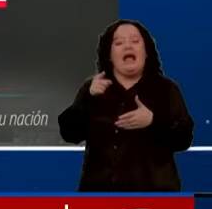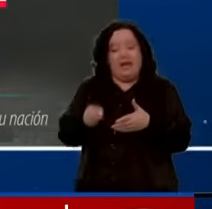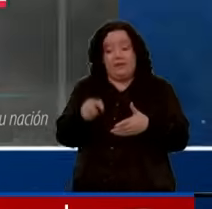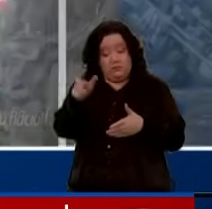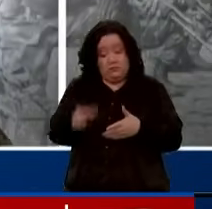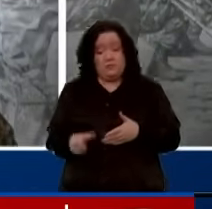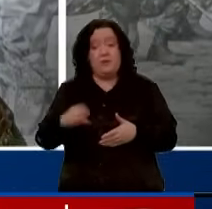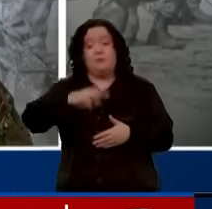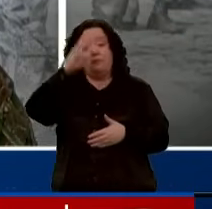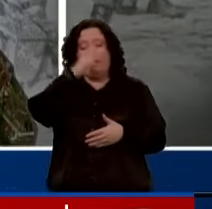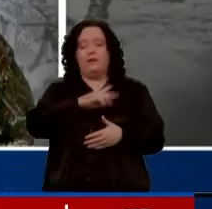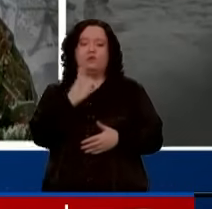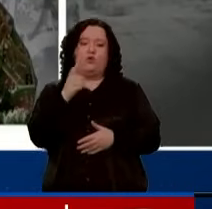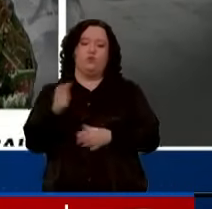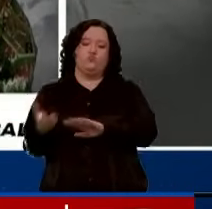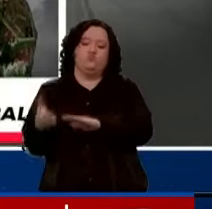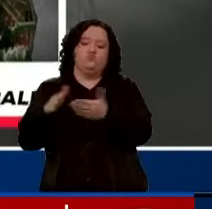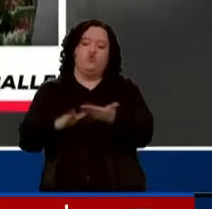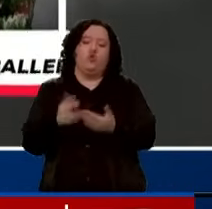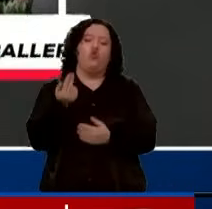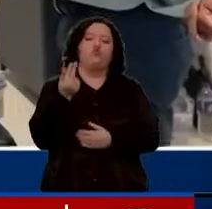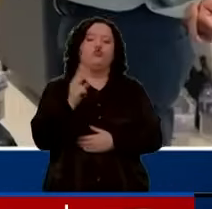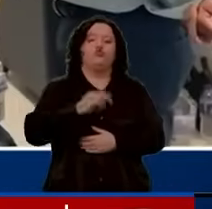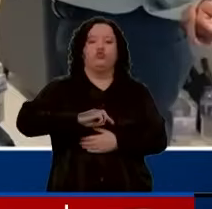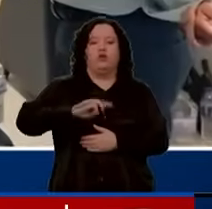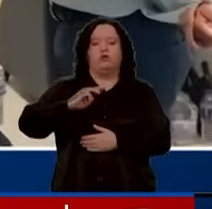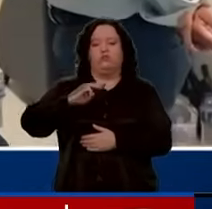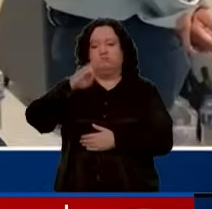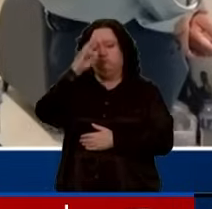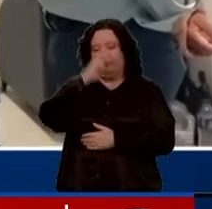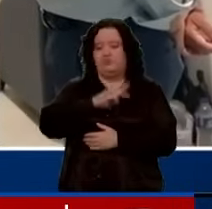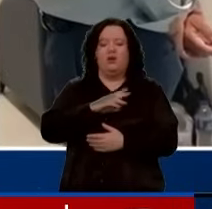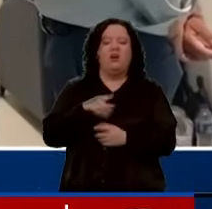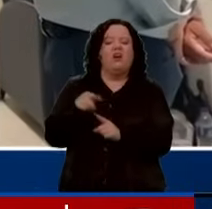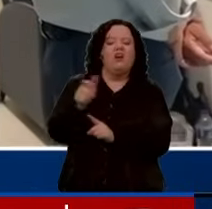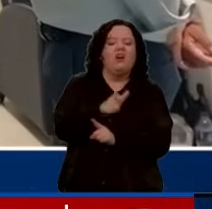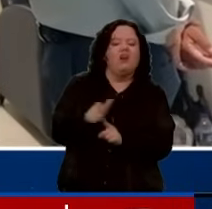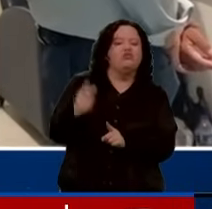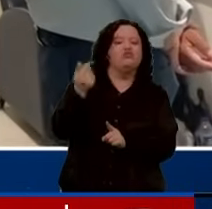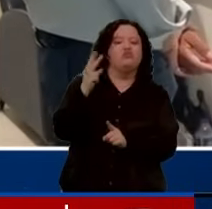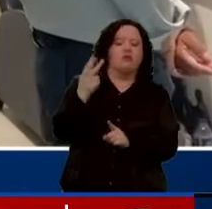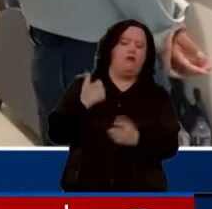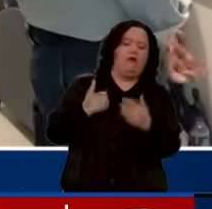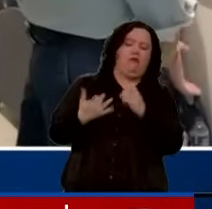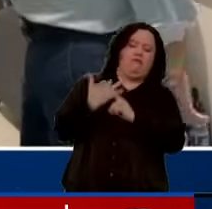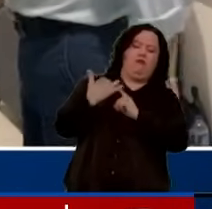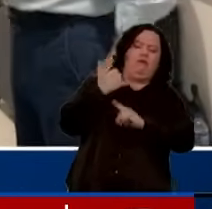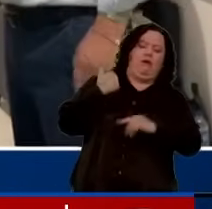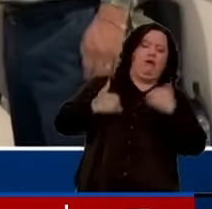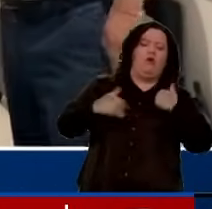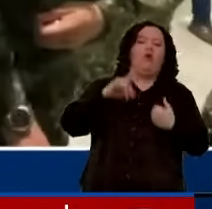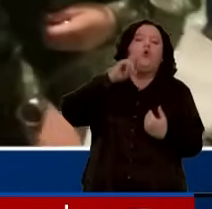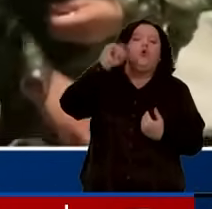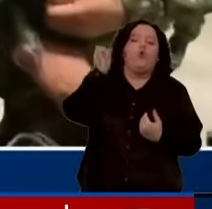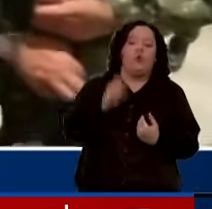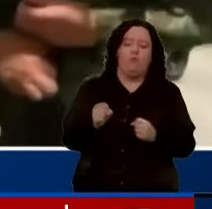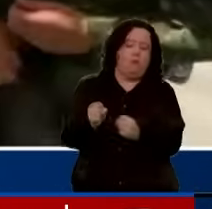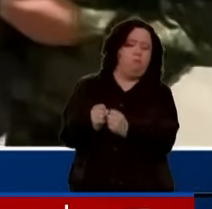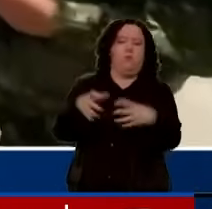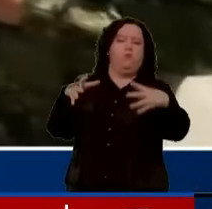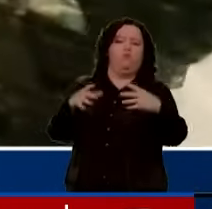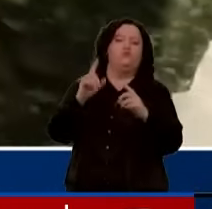uno de nuestros hombres y 12 soldados más sufrieron afectaciones productos de la activación de un artefacto